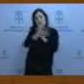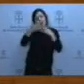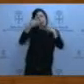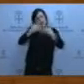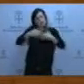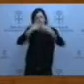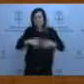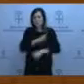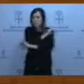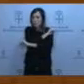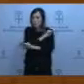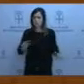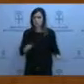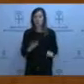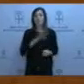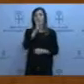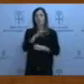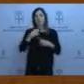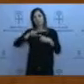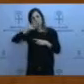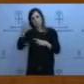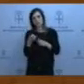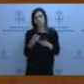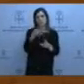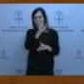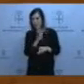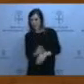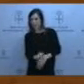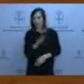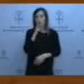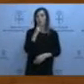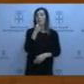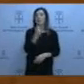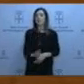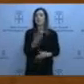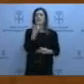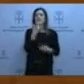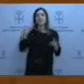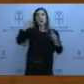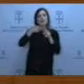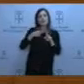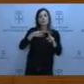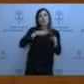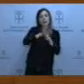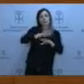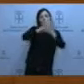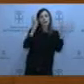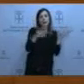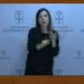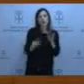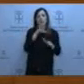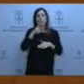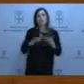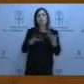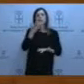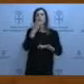Hay otra aproximación y es sobre si existe un ámbito objetivo para valorar el cumplimiento o incumplimiento de una resolución.